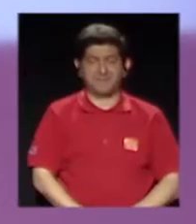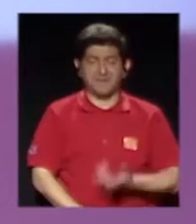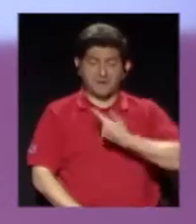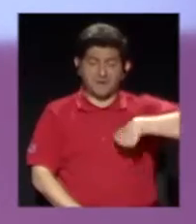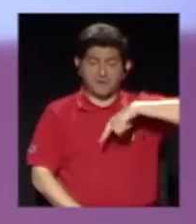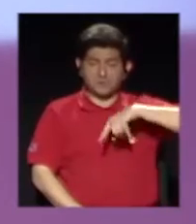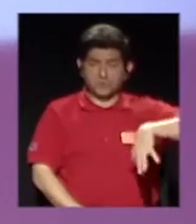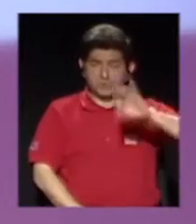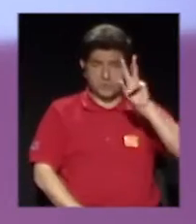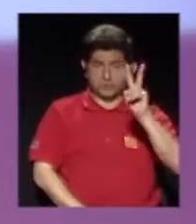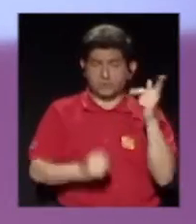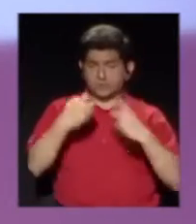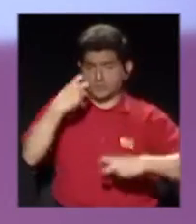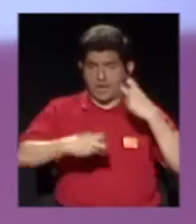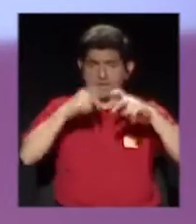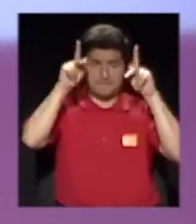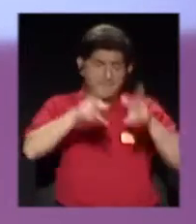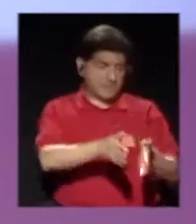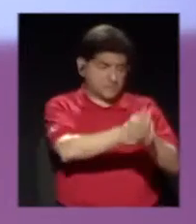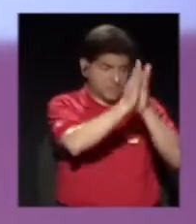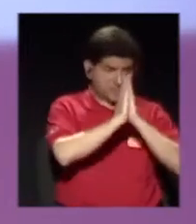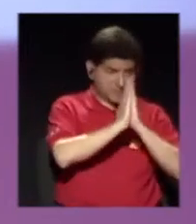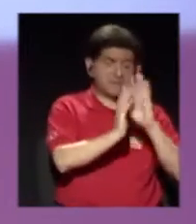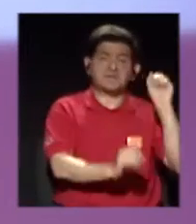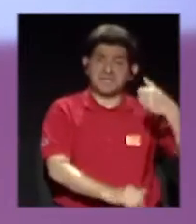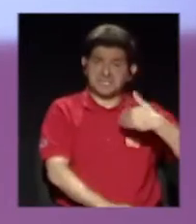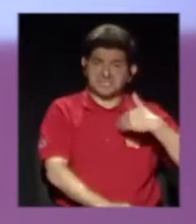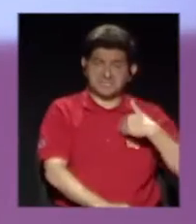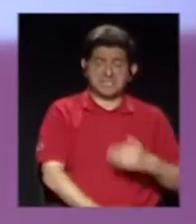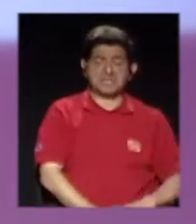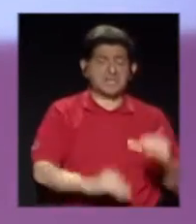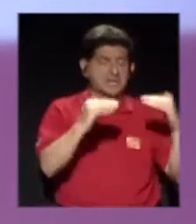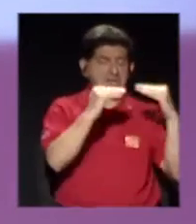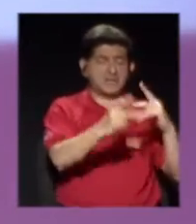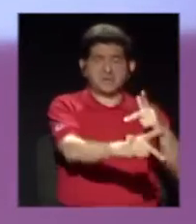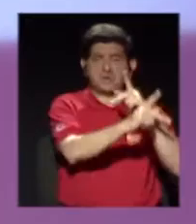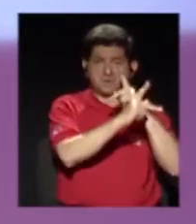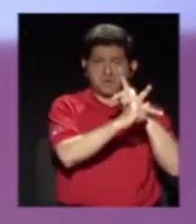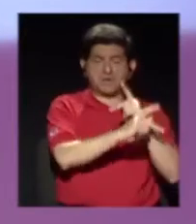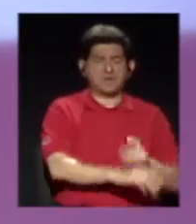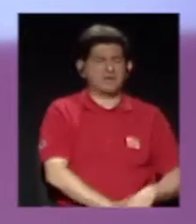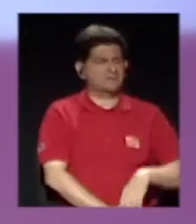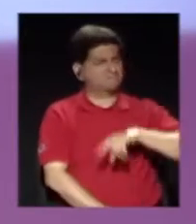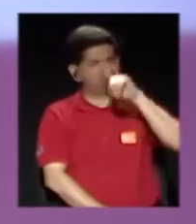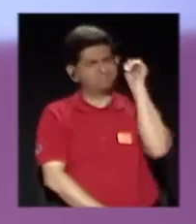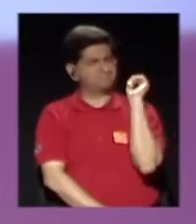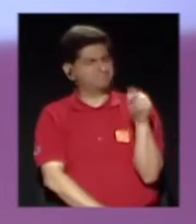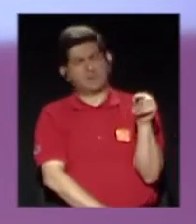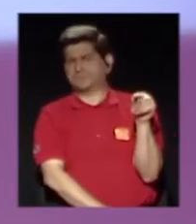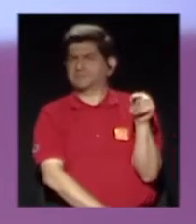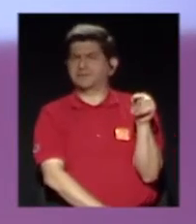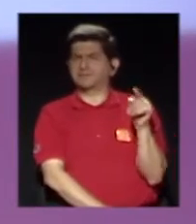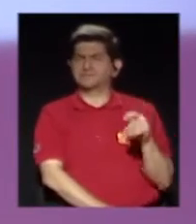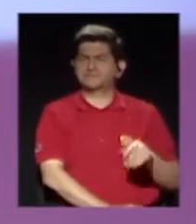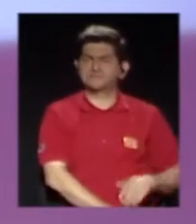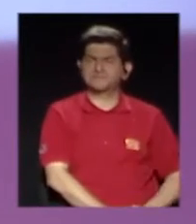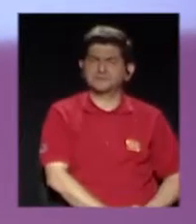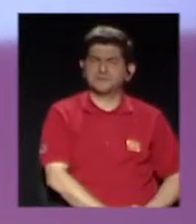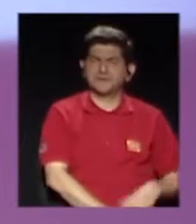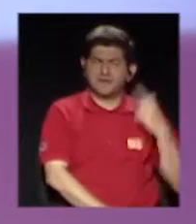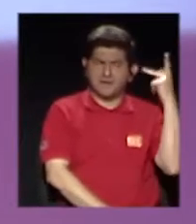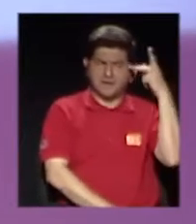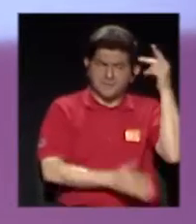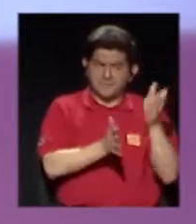dos problemas los que solicitan y llegan a tener su estatus de refugiado nos tendríamos que preguntar si las